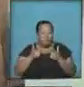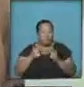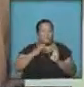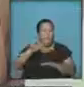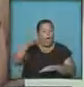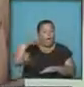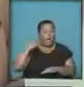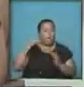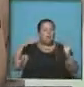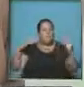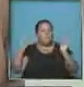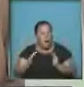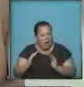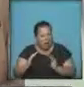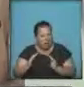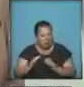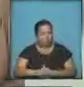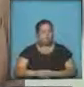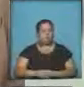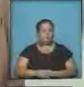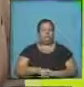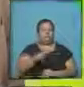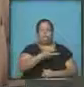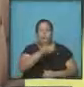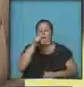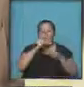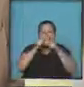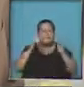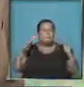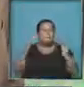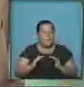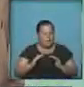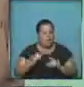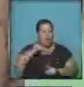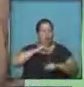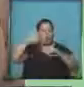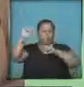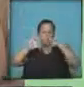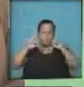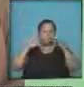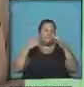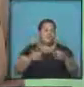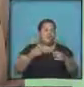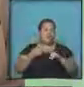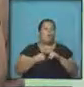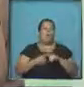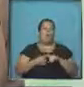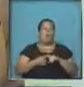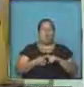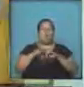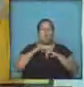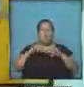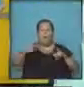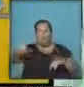anterior ha habido una disminución de estas lesiones. De lesiones por pirotecnia, probablemente por una campaña